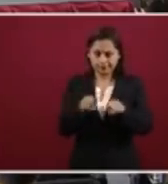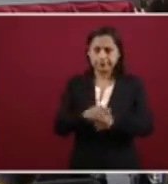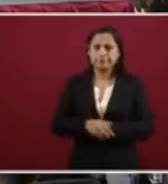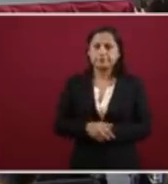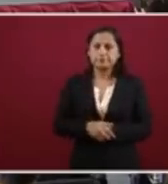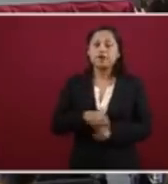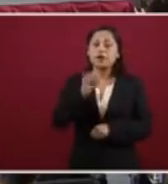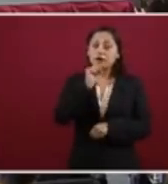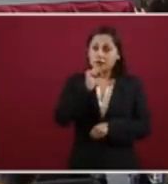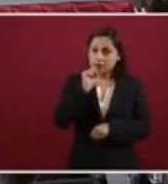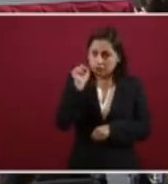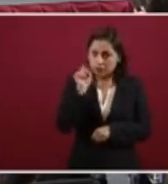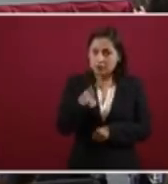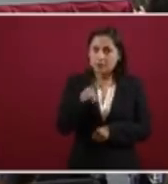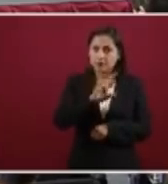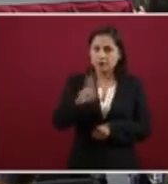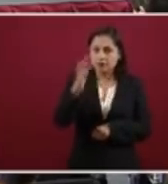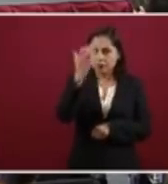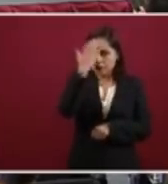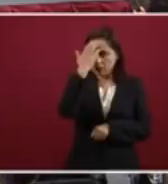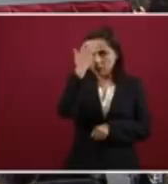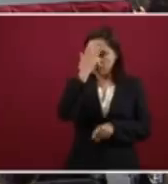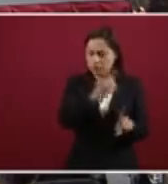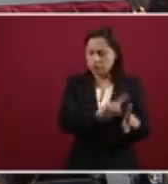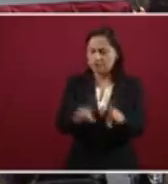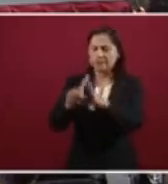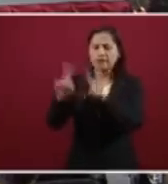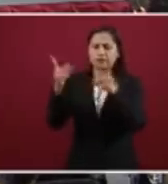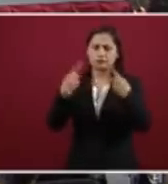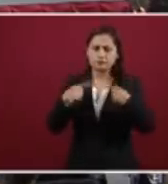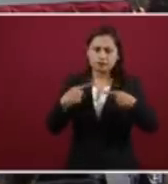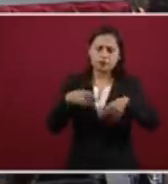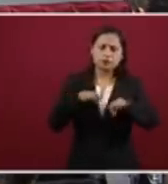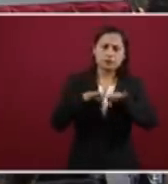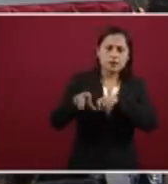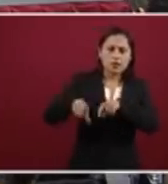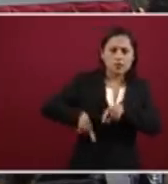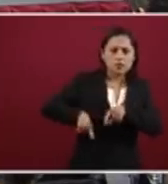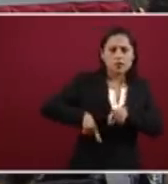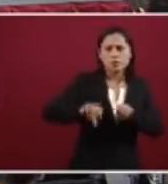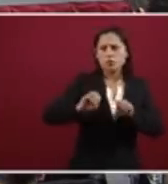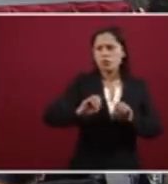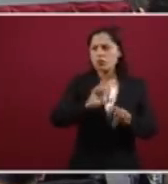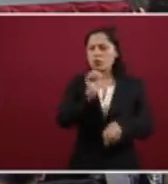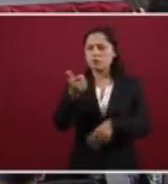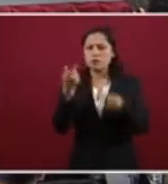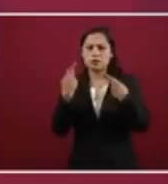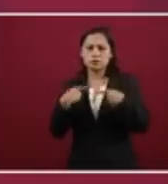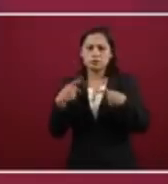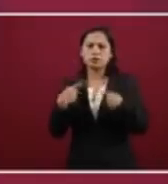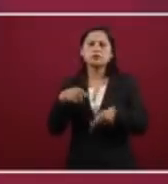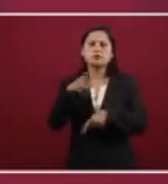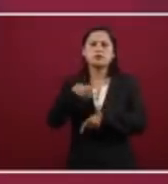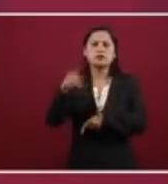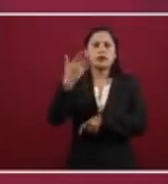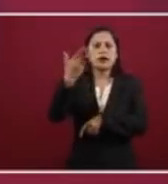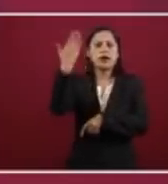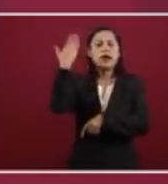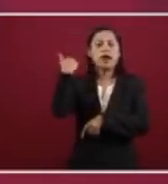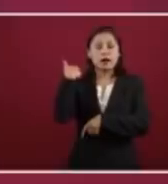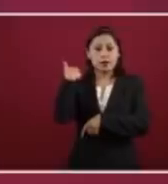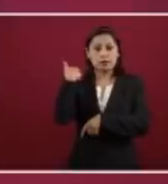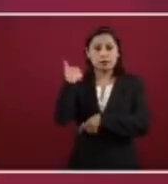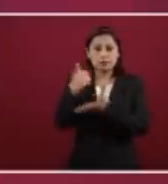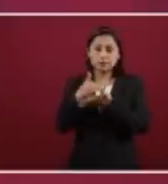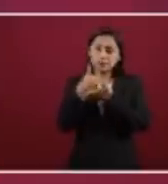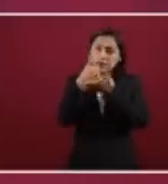servidores públicos, los ciudadanos, las mujeres y hombres que han tomado entre sus brazos a los mexicanos que se encuentran